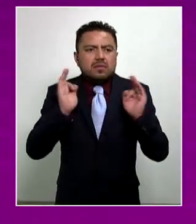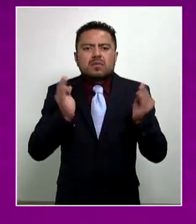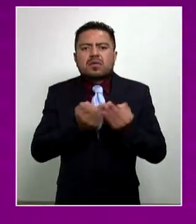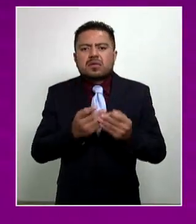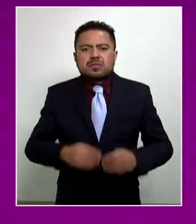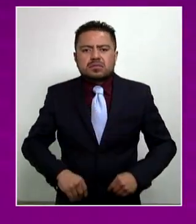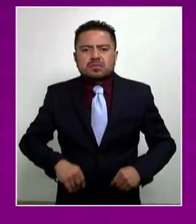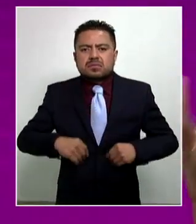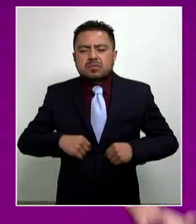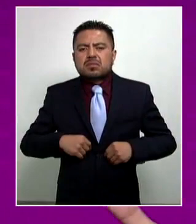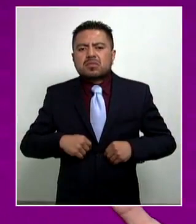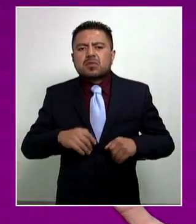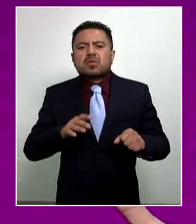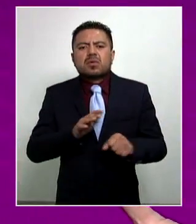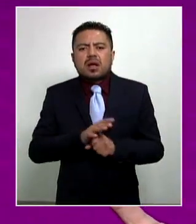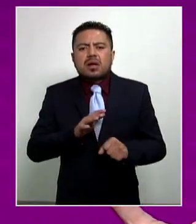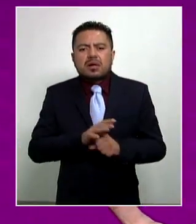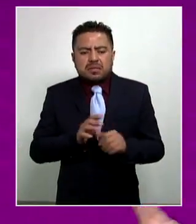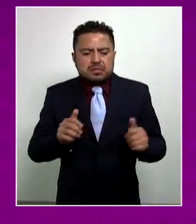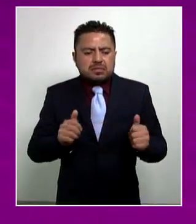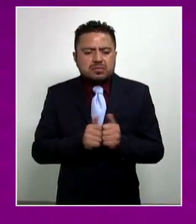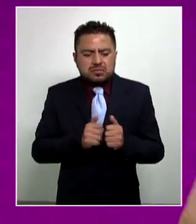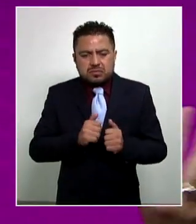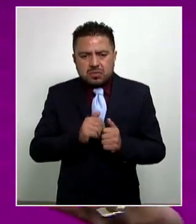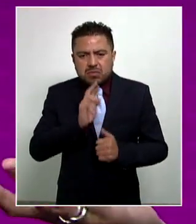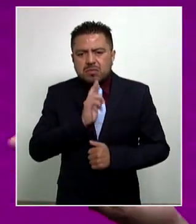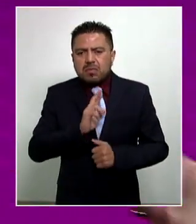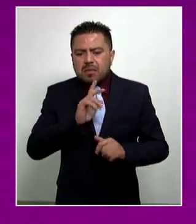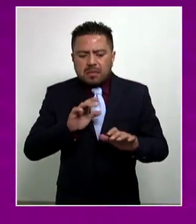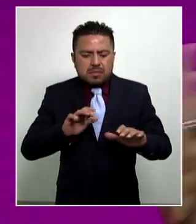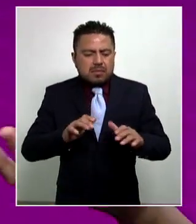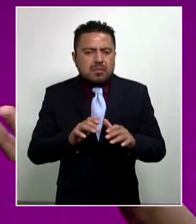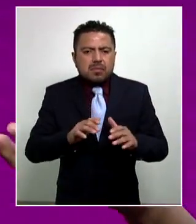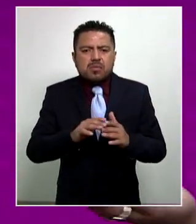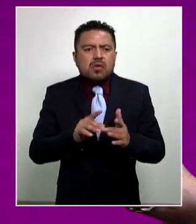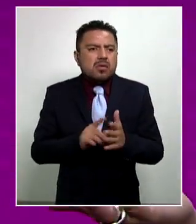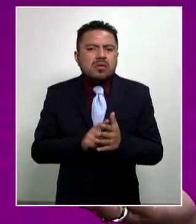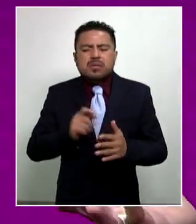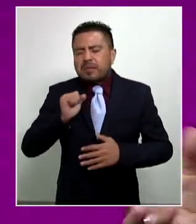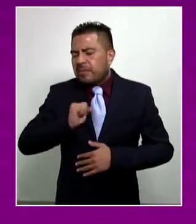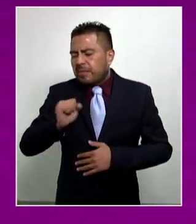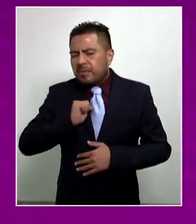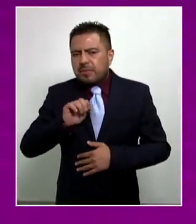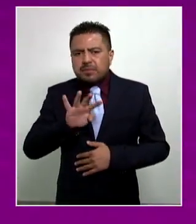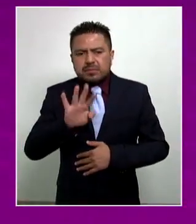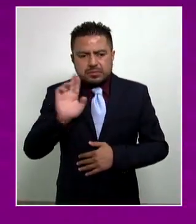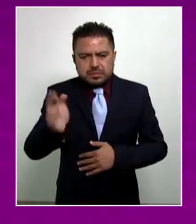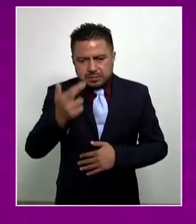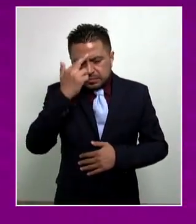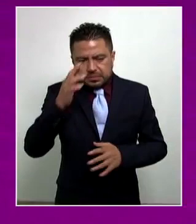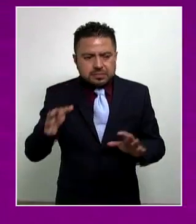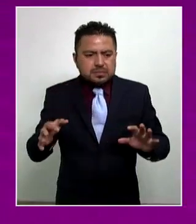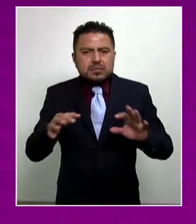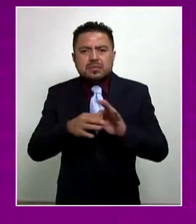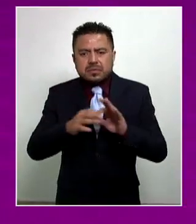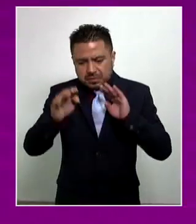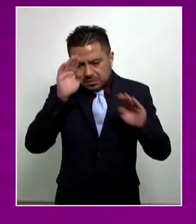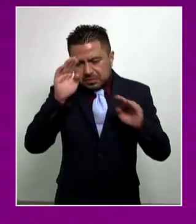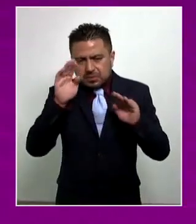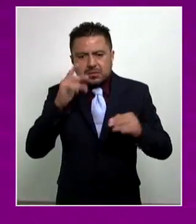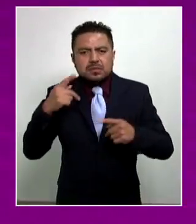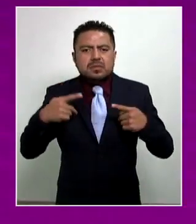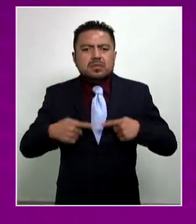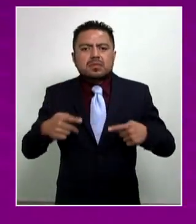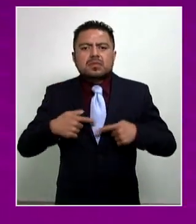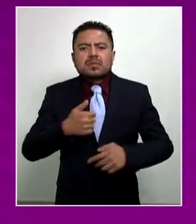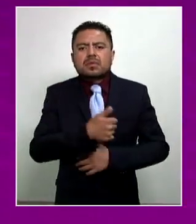con las prácticas, con las condiciones morales, ¿no? Recordemos que en el siglo XIX, por ejemplo, se pensaba que una